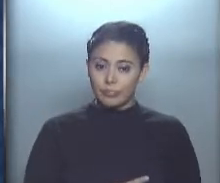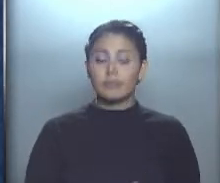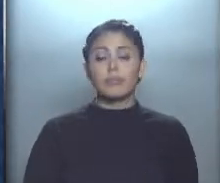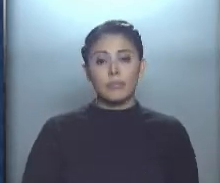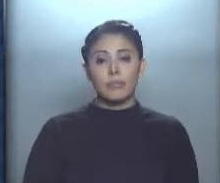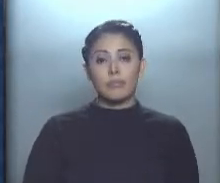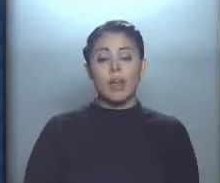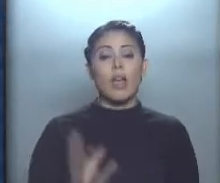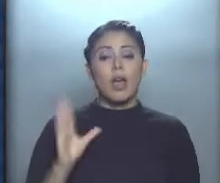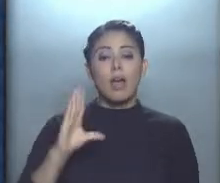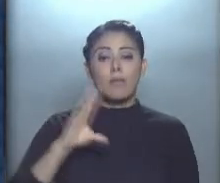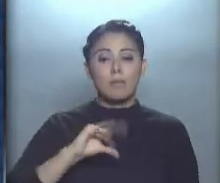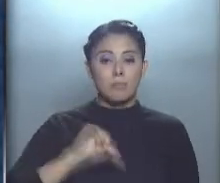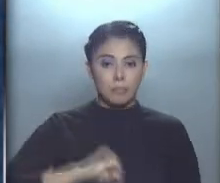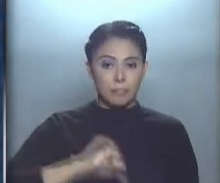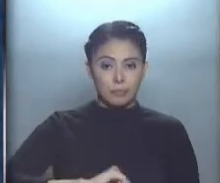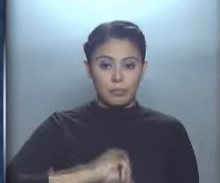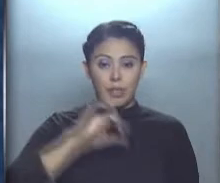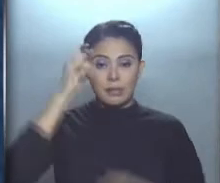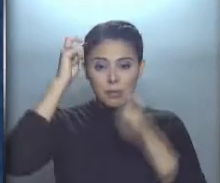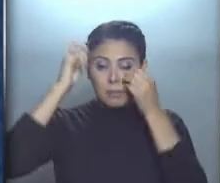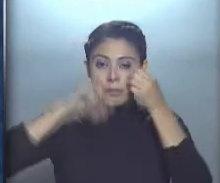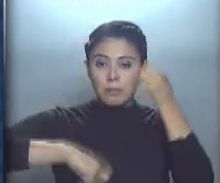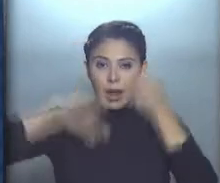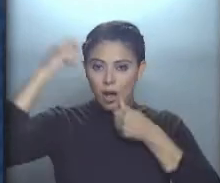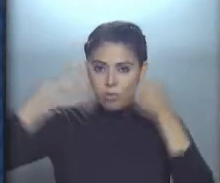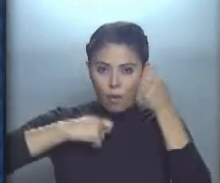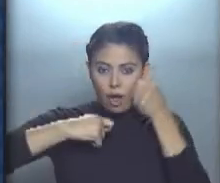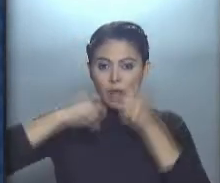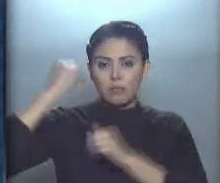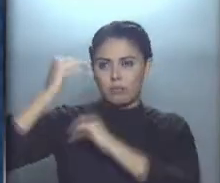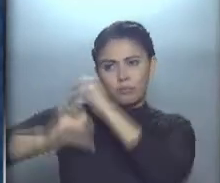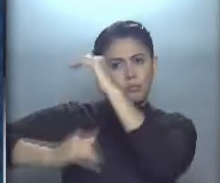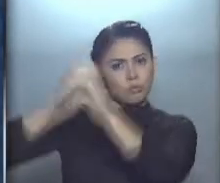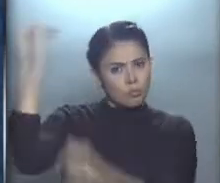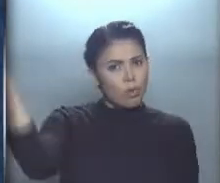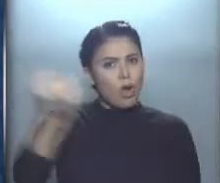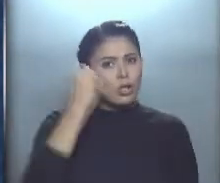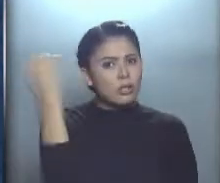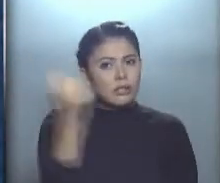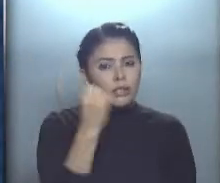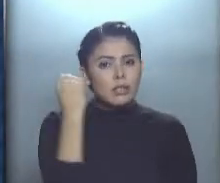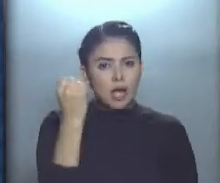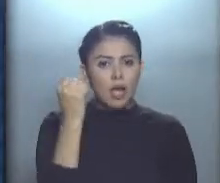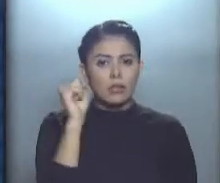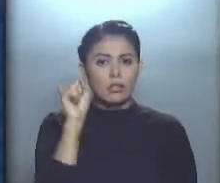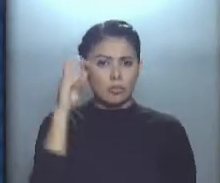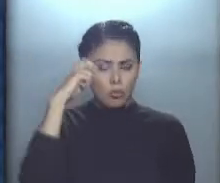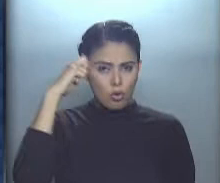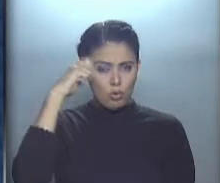la República de Paraguay ha tenido un avance cualitativo importante en el ámbito de su respectivo